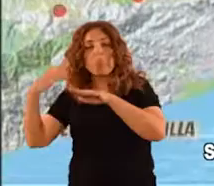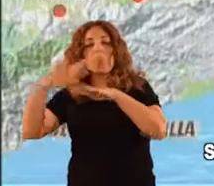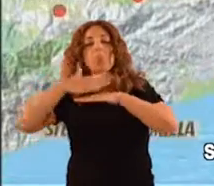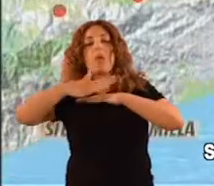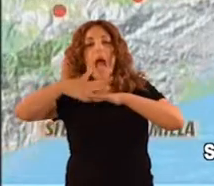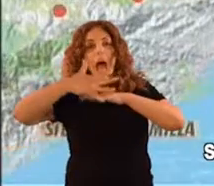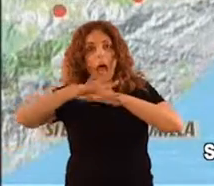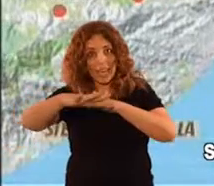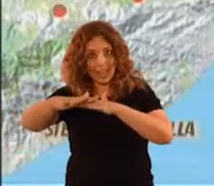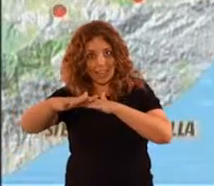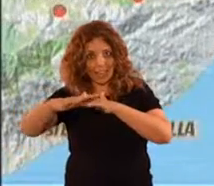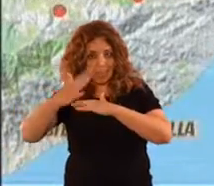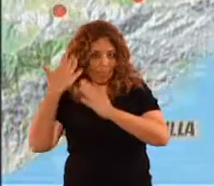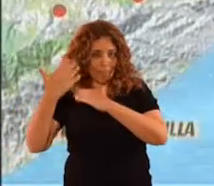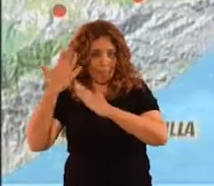hoy árido territorio.